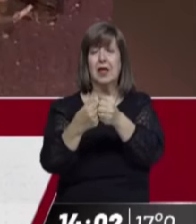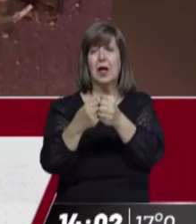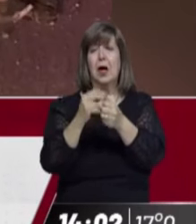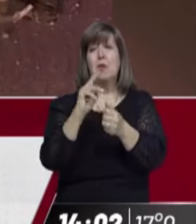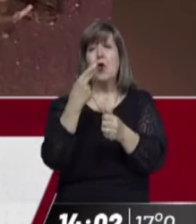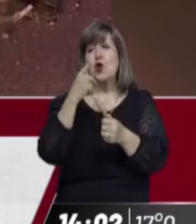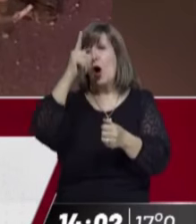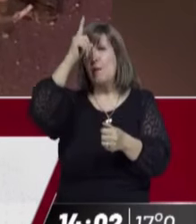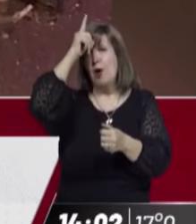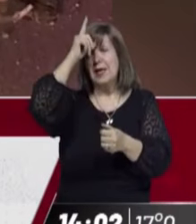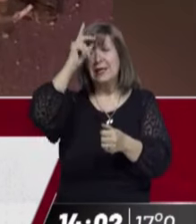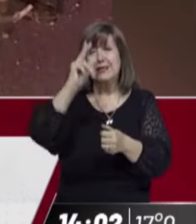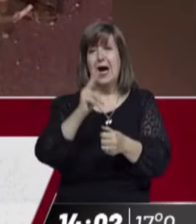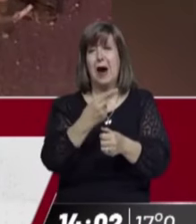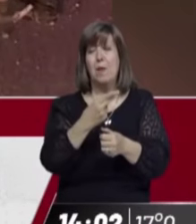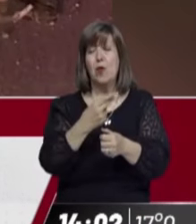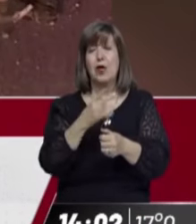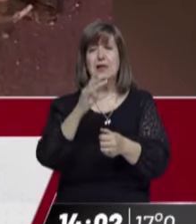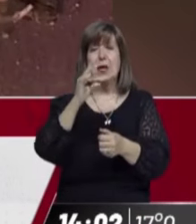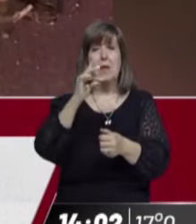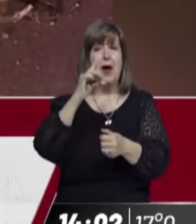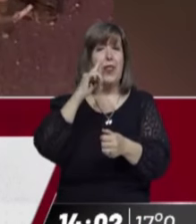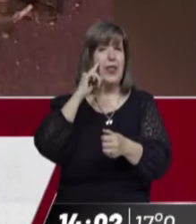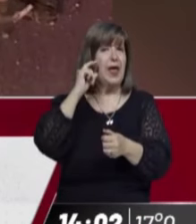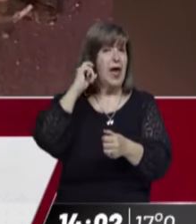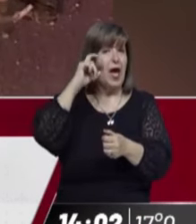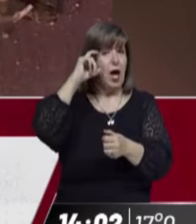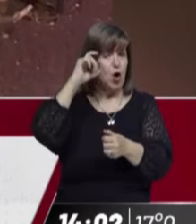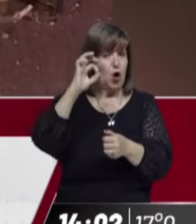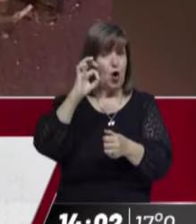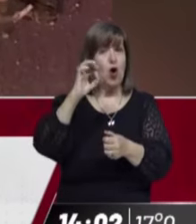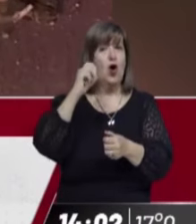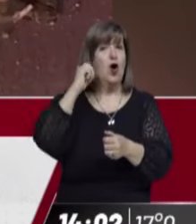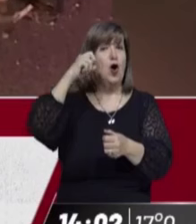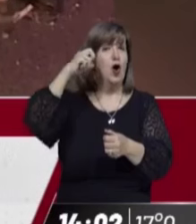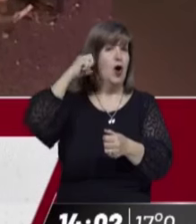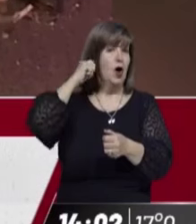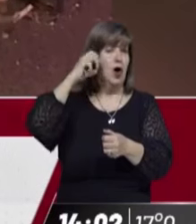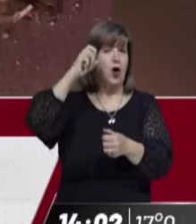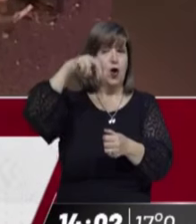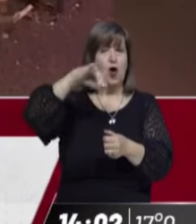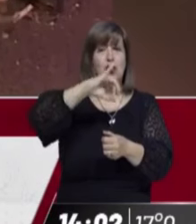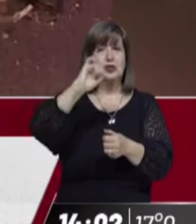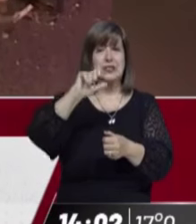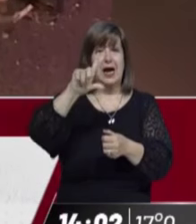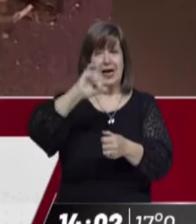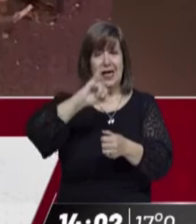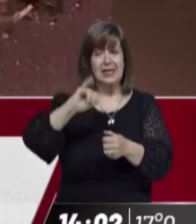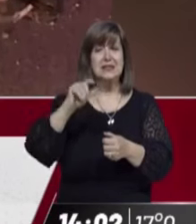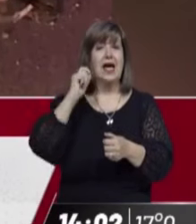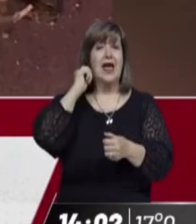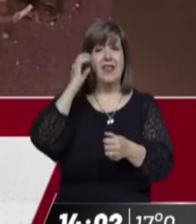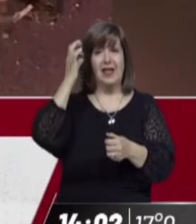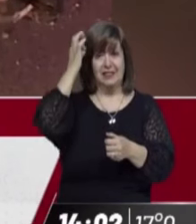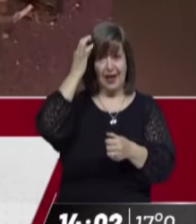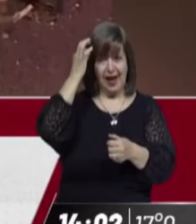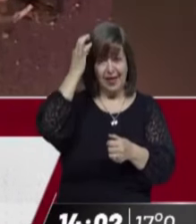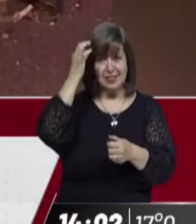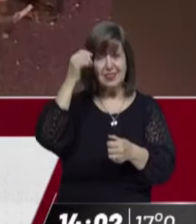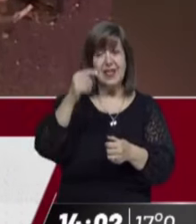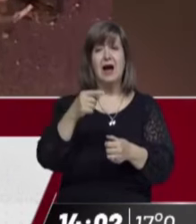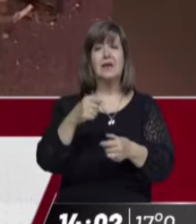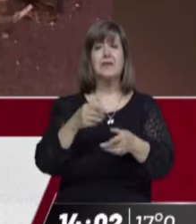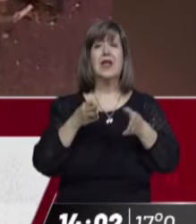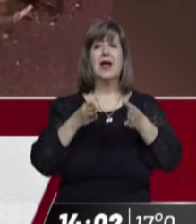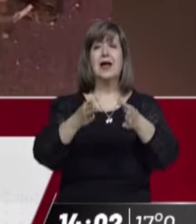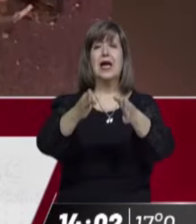manera instantánea. Tremendo. Diego González, este efectivo de la fuerza policial de tan solo 30 años, repetimos, ocurrió en